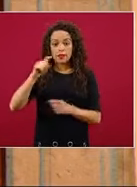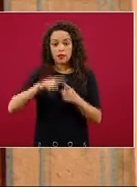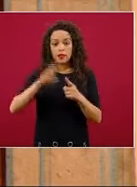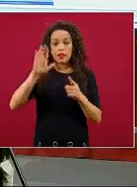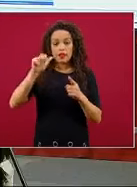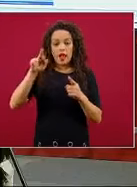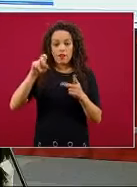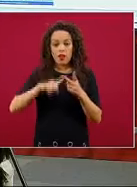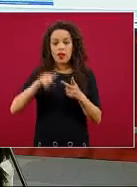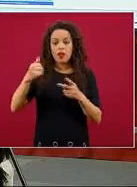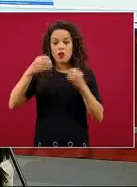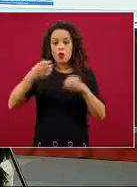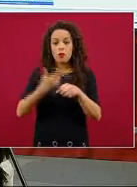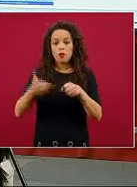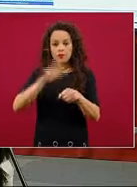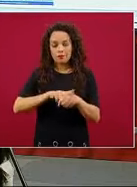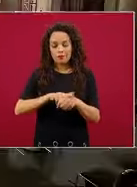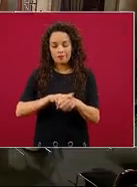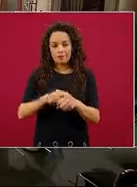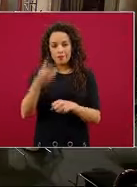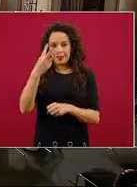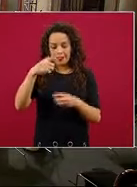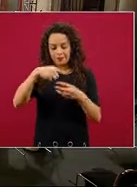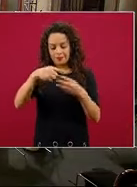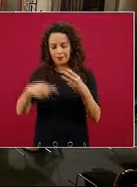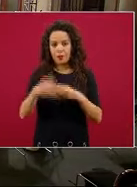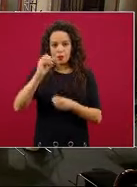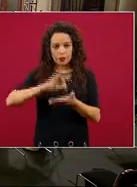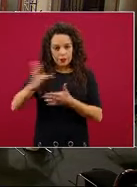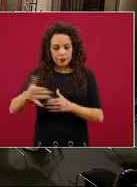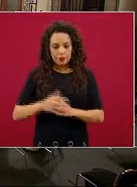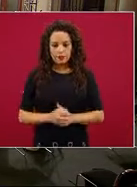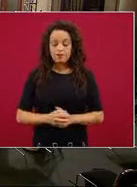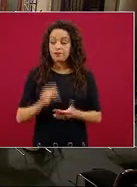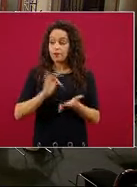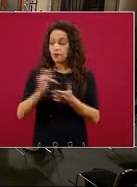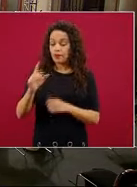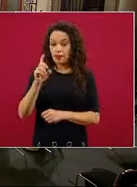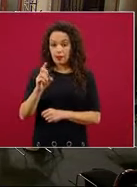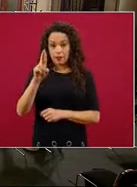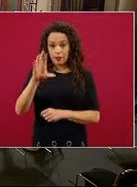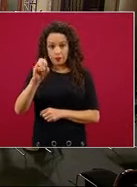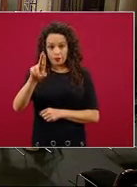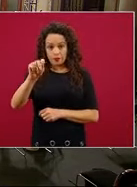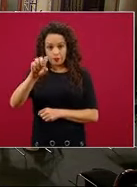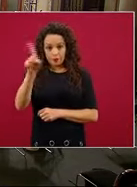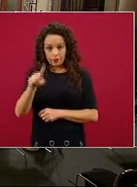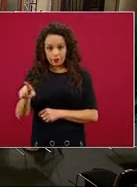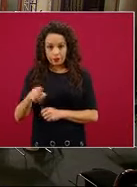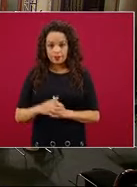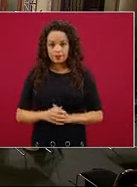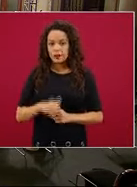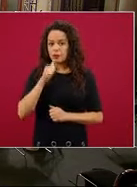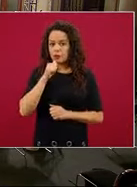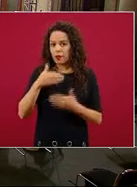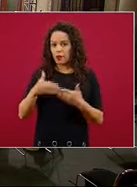ocupación hospitalaria. Muchas gracias. Muchas gracias, doctor Ricardo Cortés. Antes de abrir a